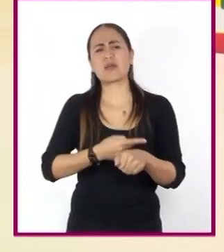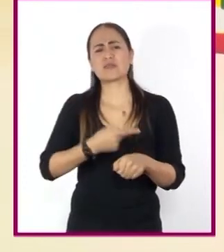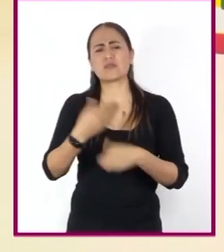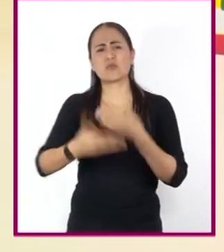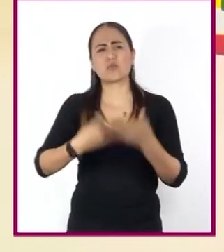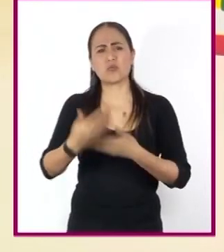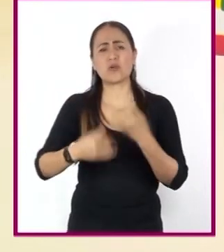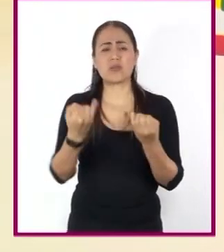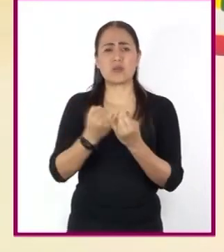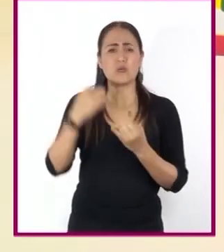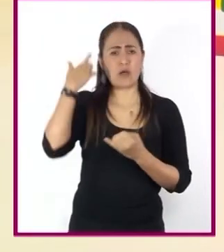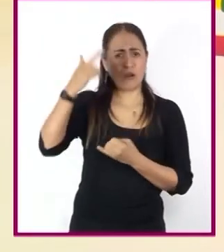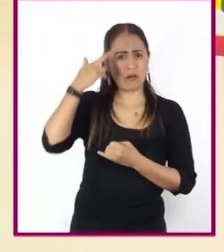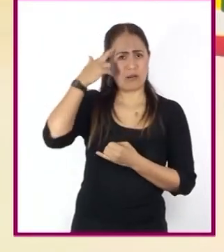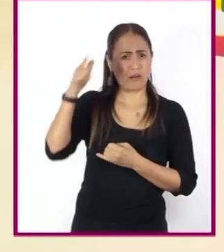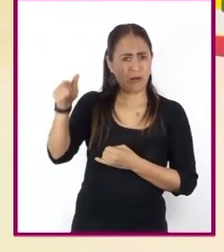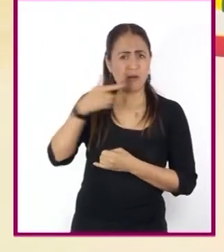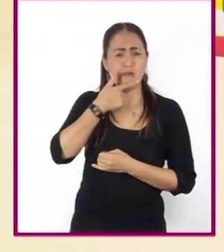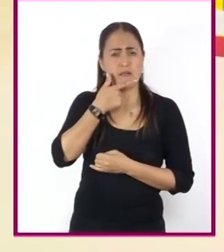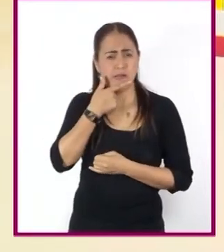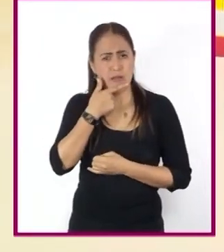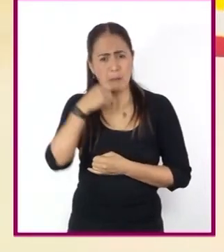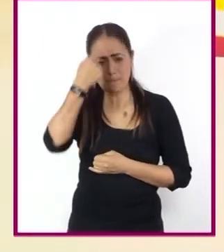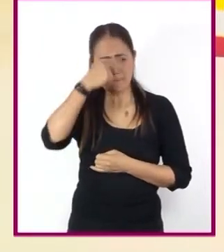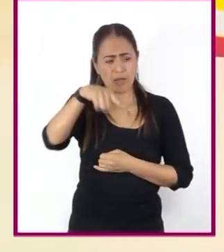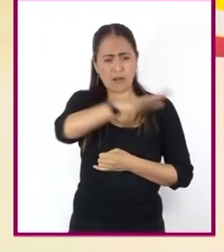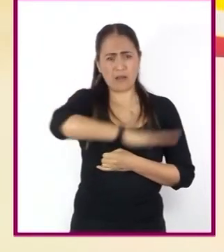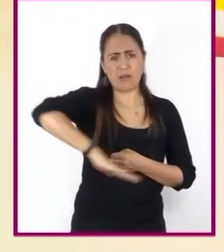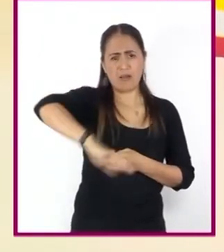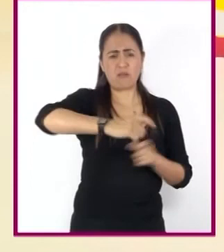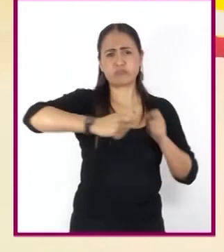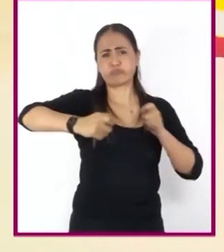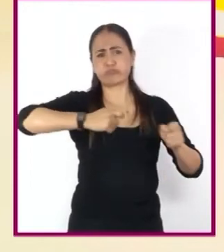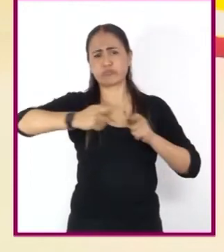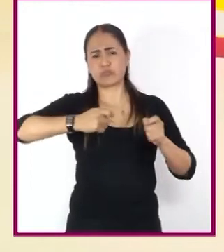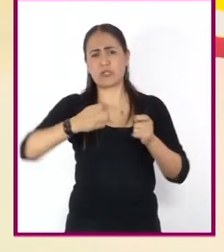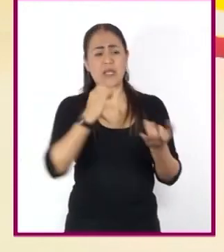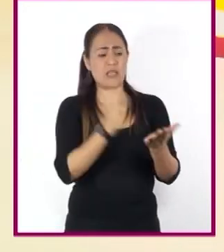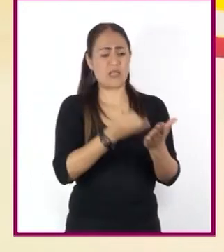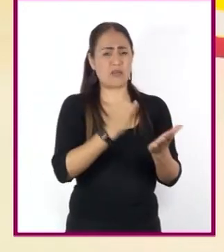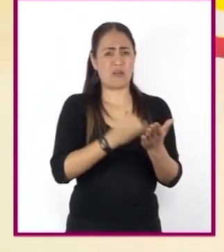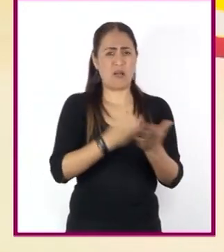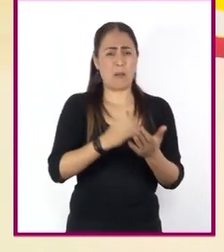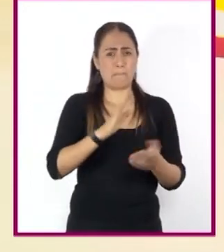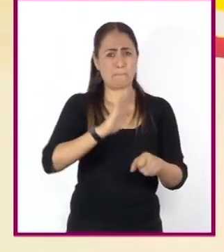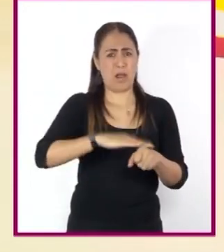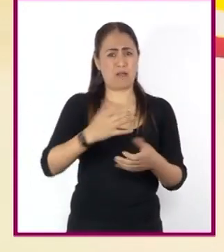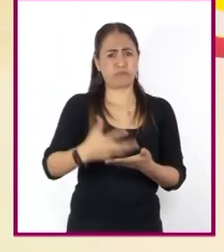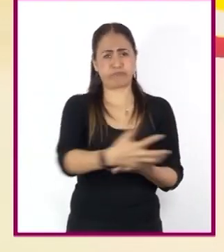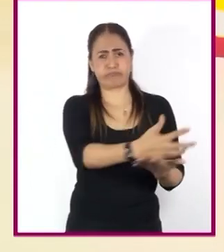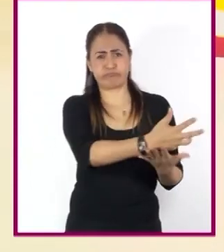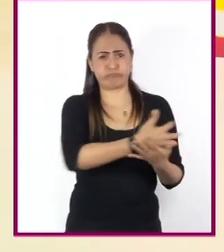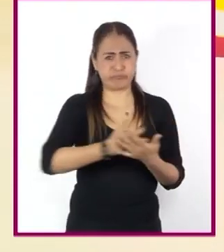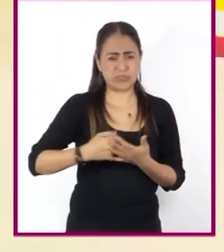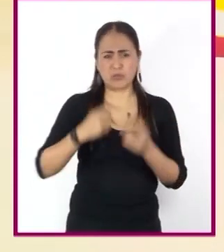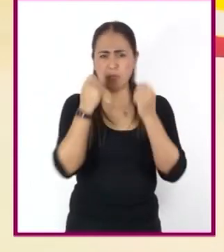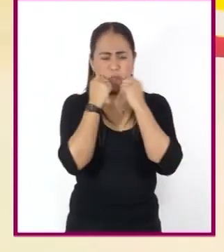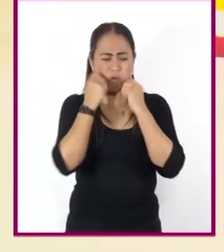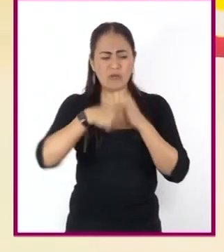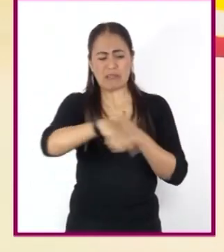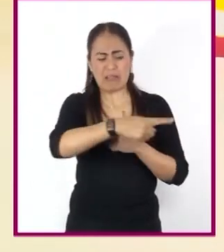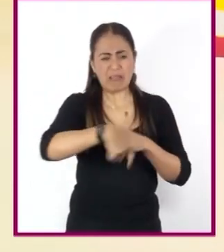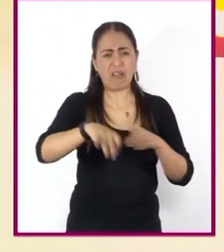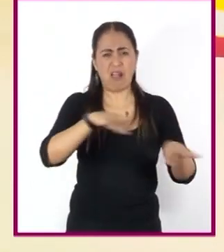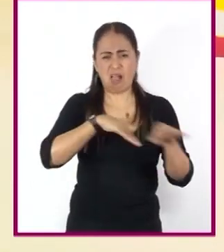la corona inglesa para administrar los nuevos territorios y recaudar mayores ingresos para la corona a costa del trabajo de los